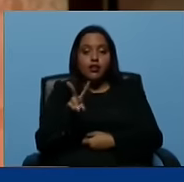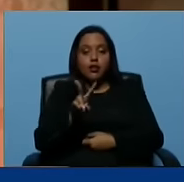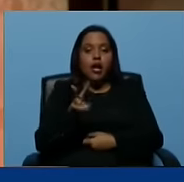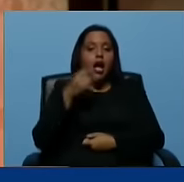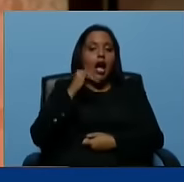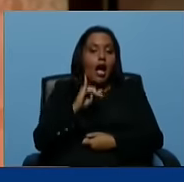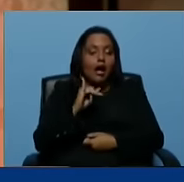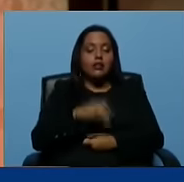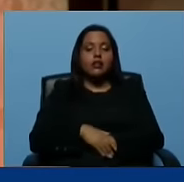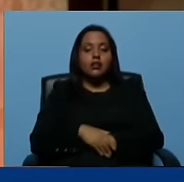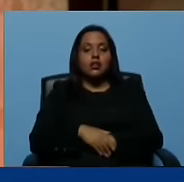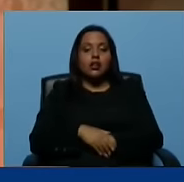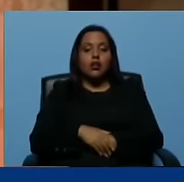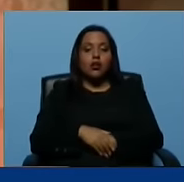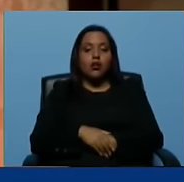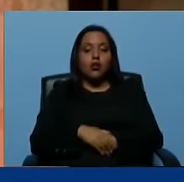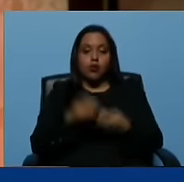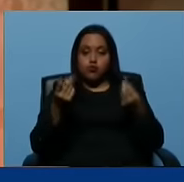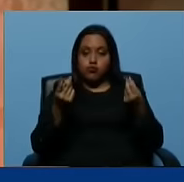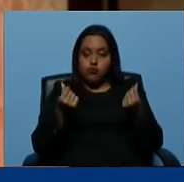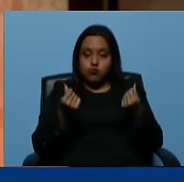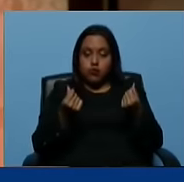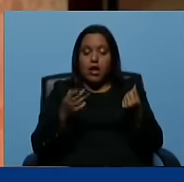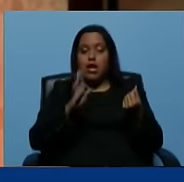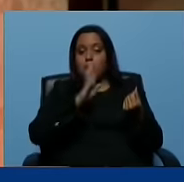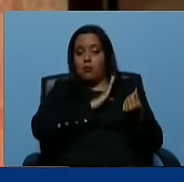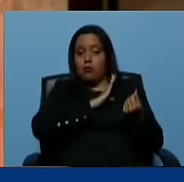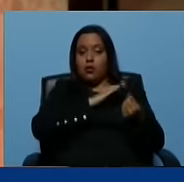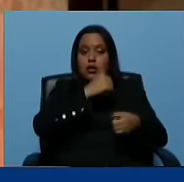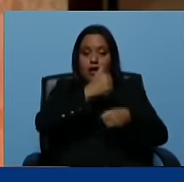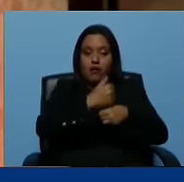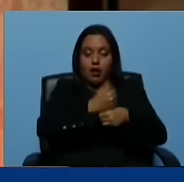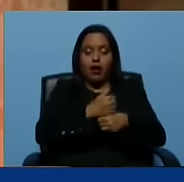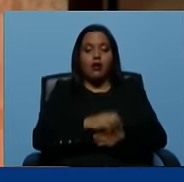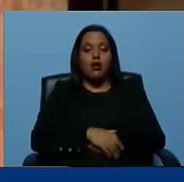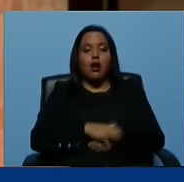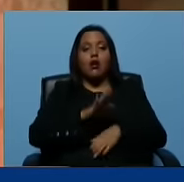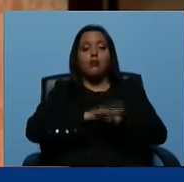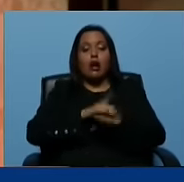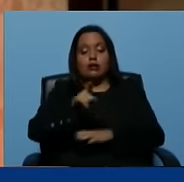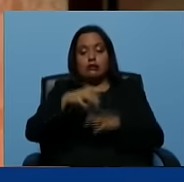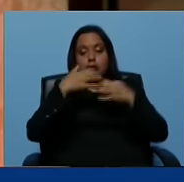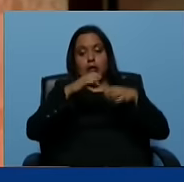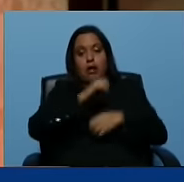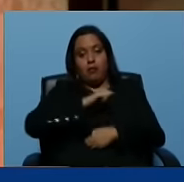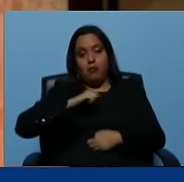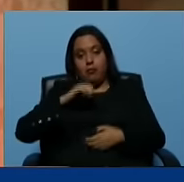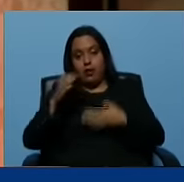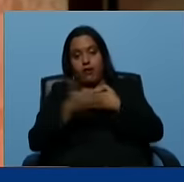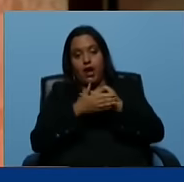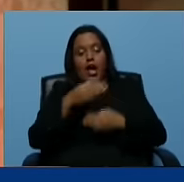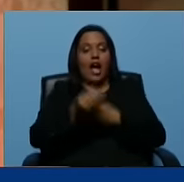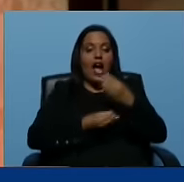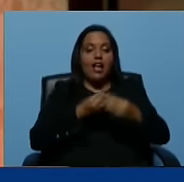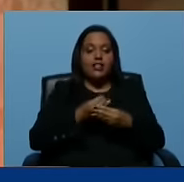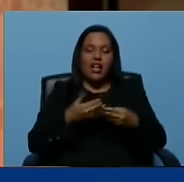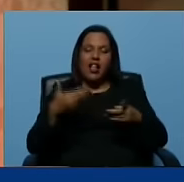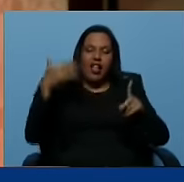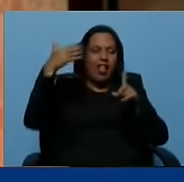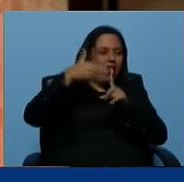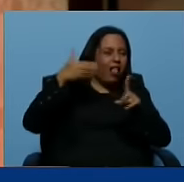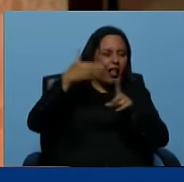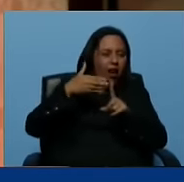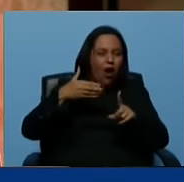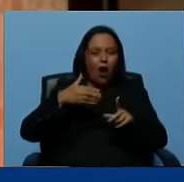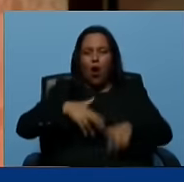a través del inmenso poder que le proporciona su propiedad, porque son además privadas, tratando de generar terrorismo,